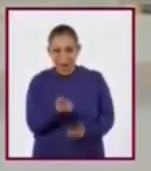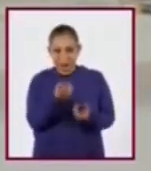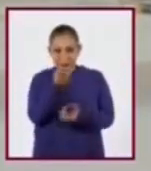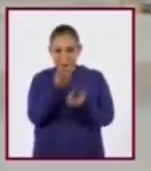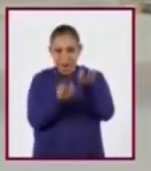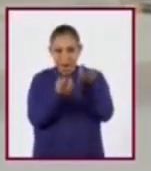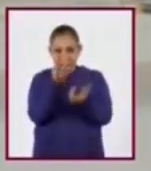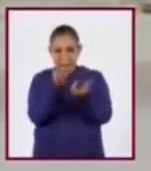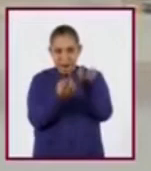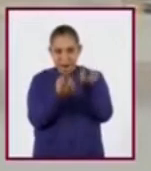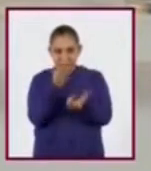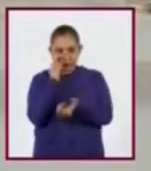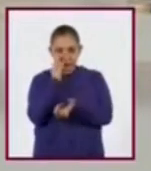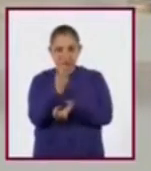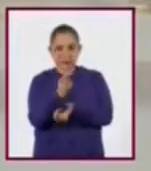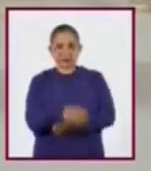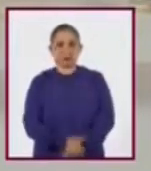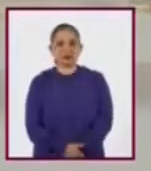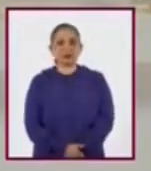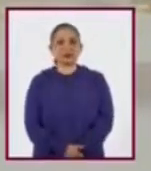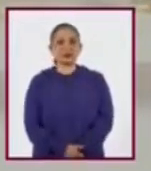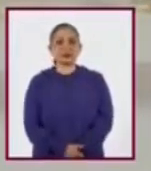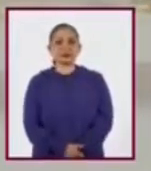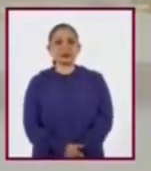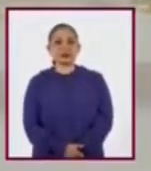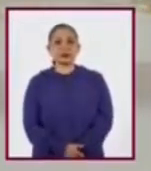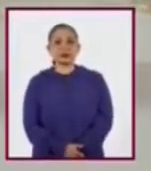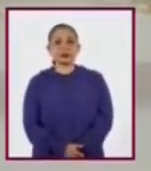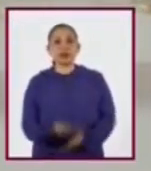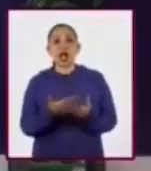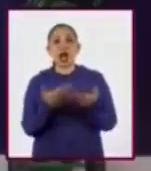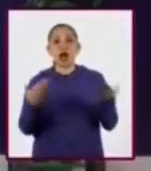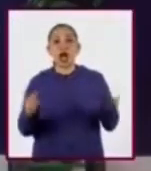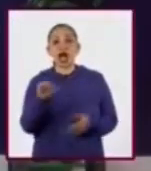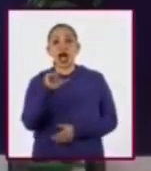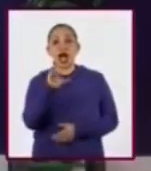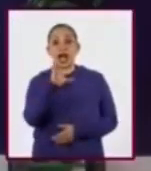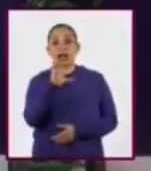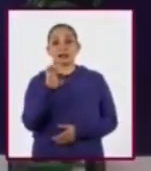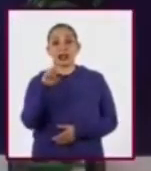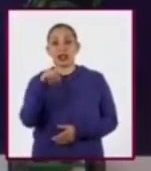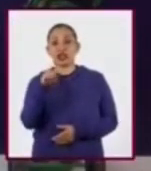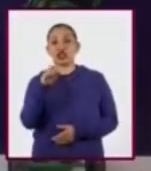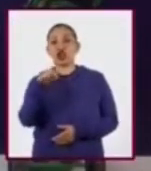Para ver si lo pueden apreciar mejor. Ahora lo hacemos con la acetona.